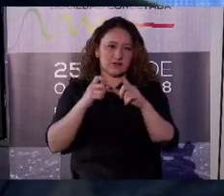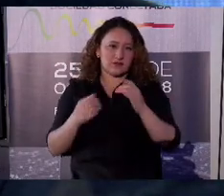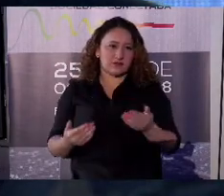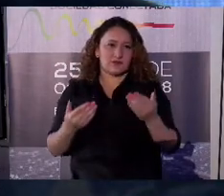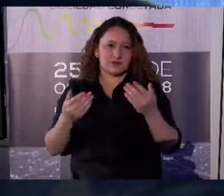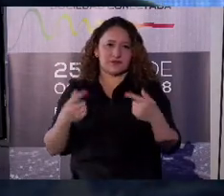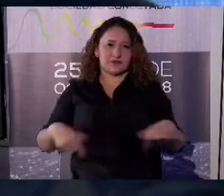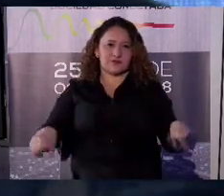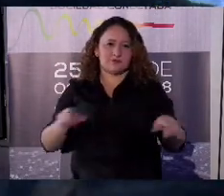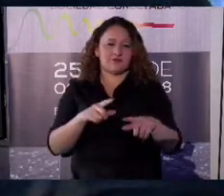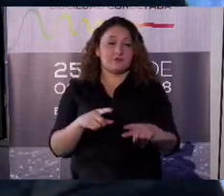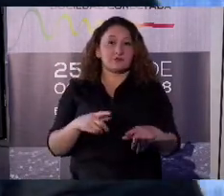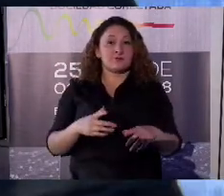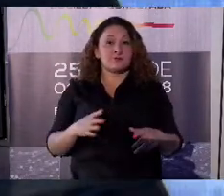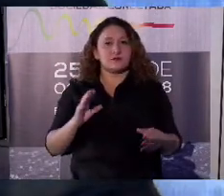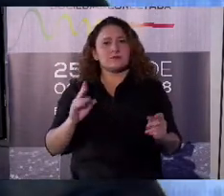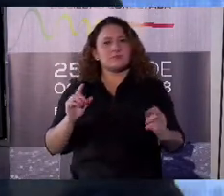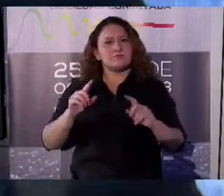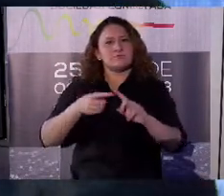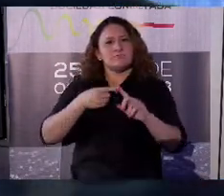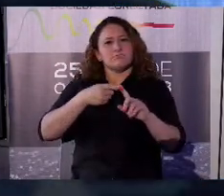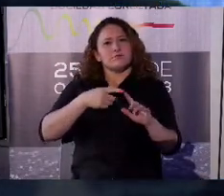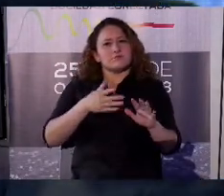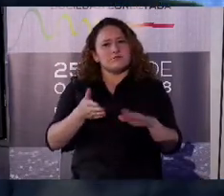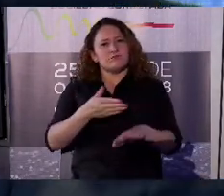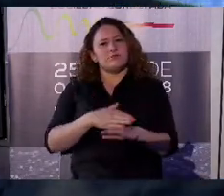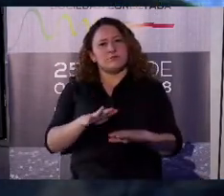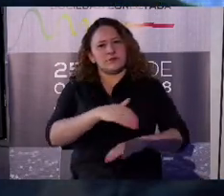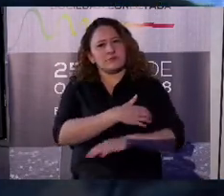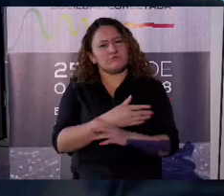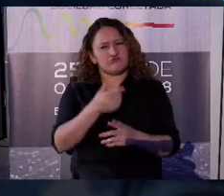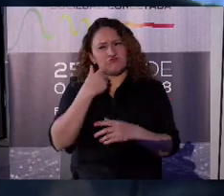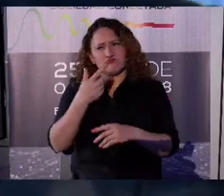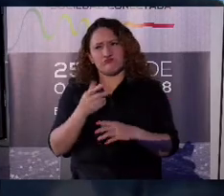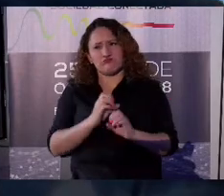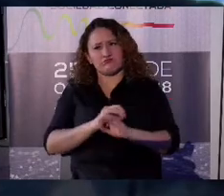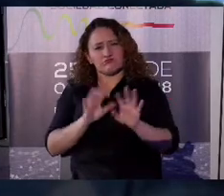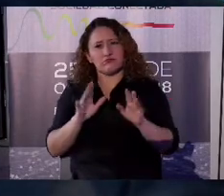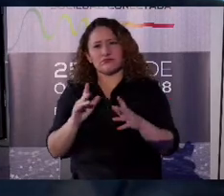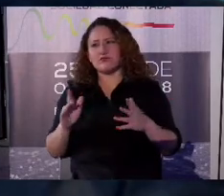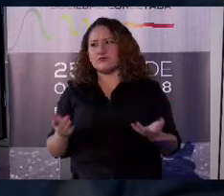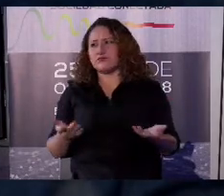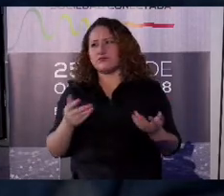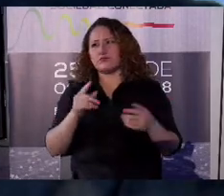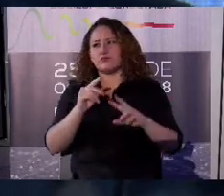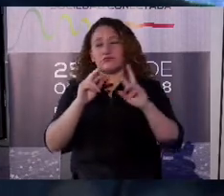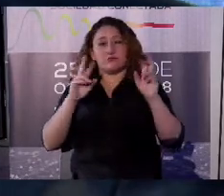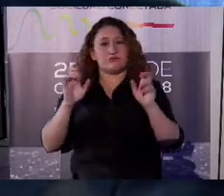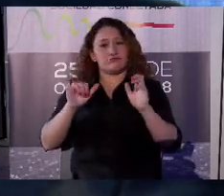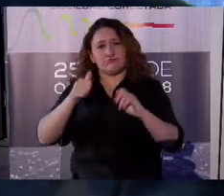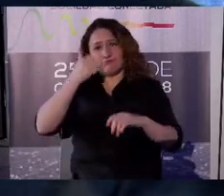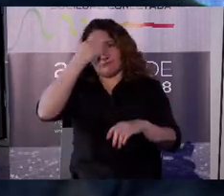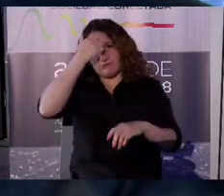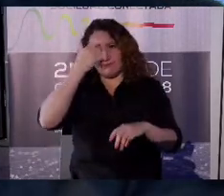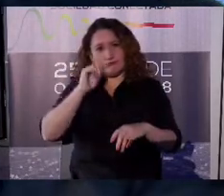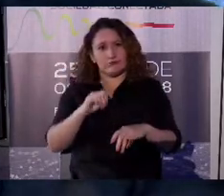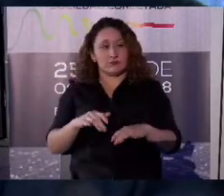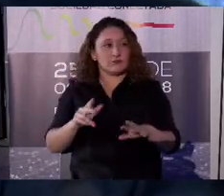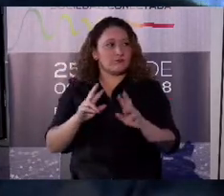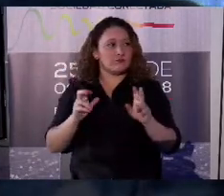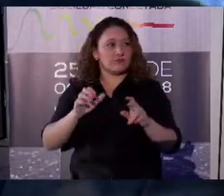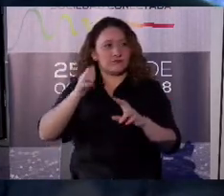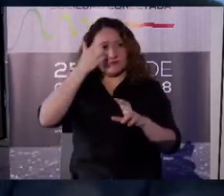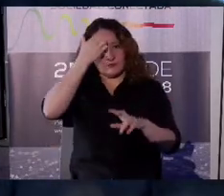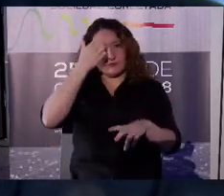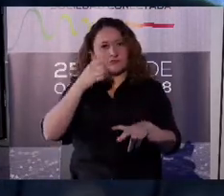valiosa para ustedes. Lo primero, y lo decía la ministra con mucha claridad, ¿no?, estamos hablando de un tema que es fundamental, que es un tema que es